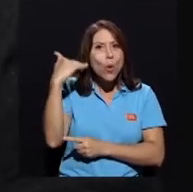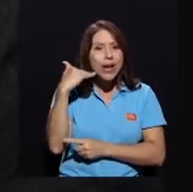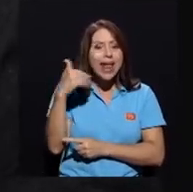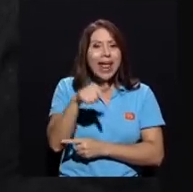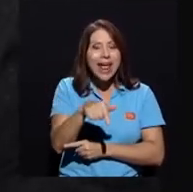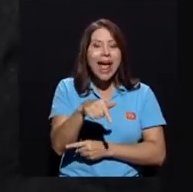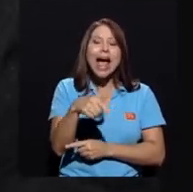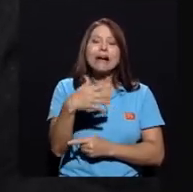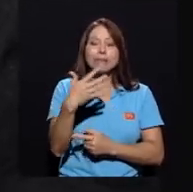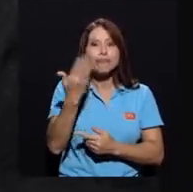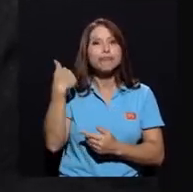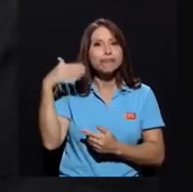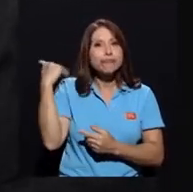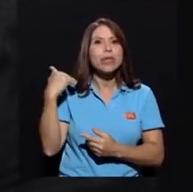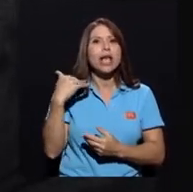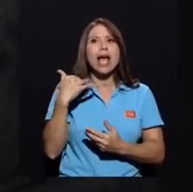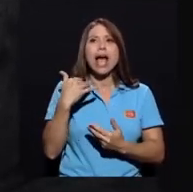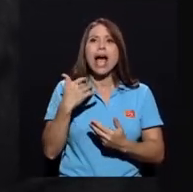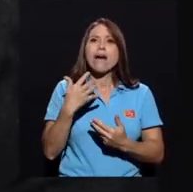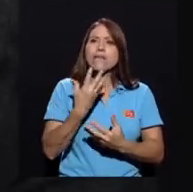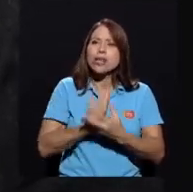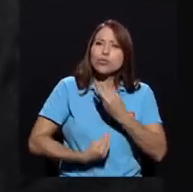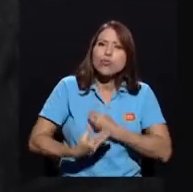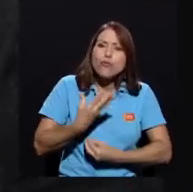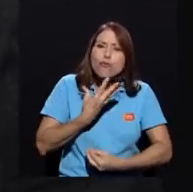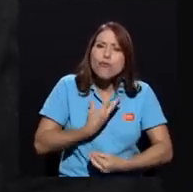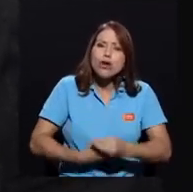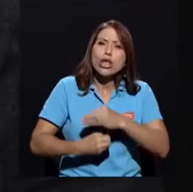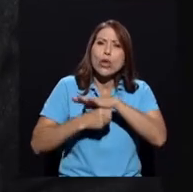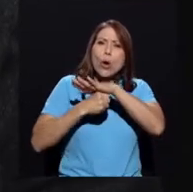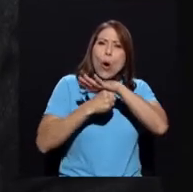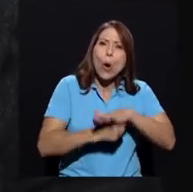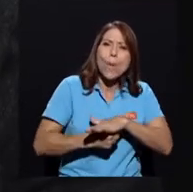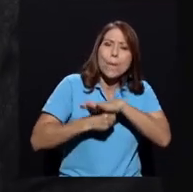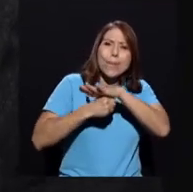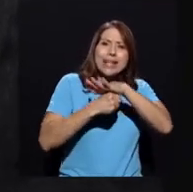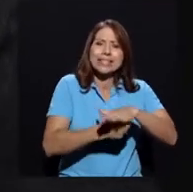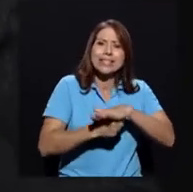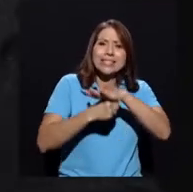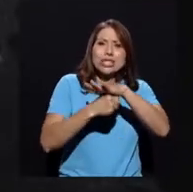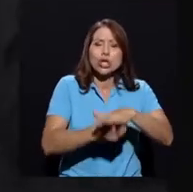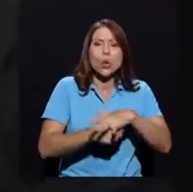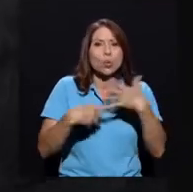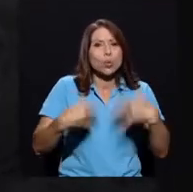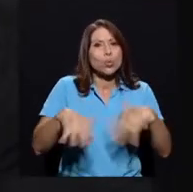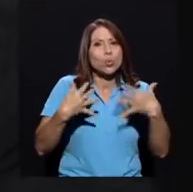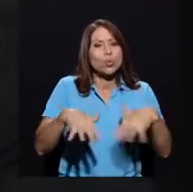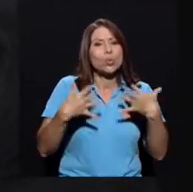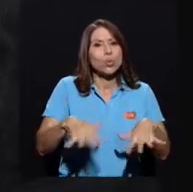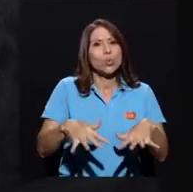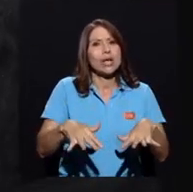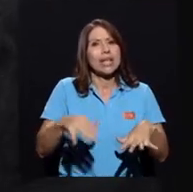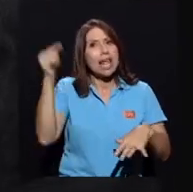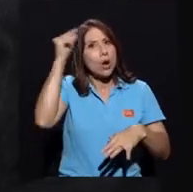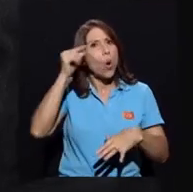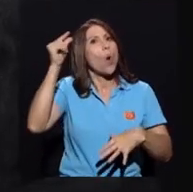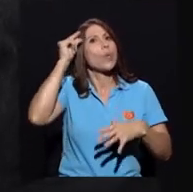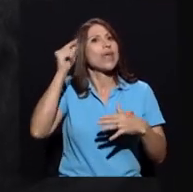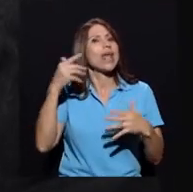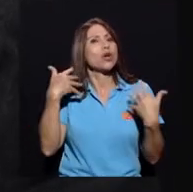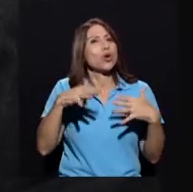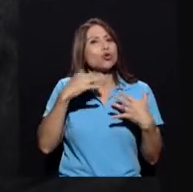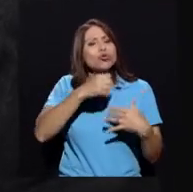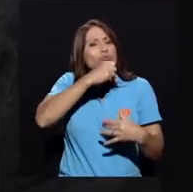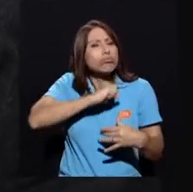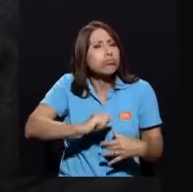ese tipo de opresión extraordinaria que los imperios casi que victorianos habían ejercido sobre